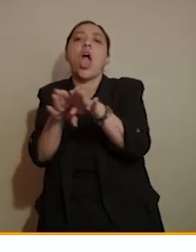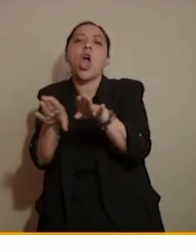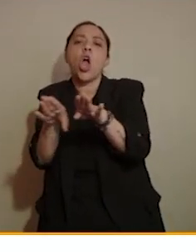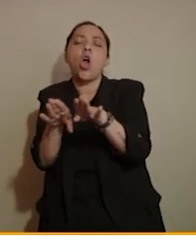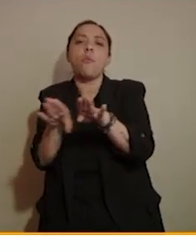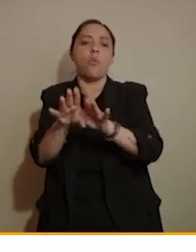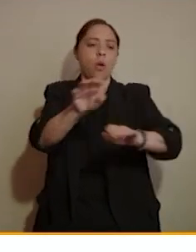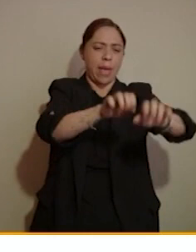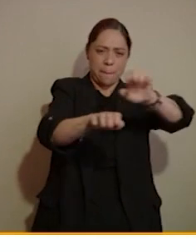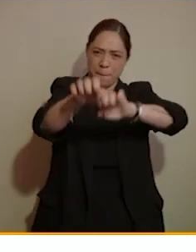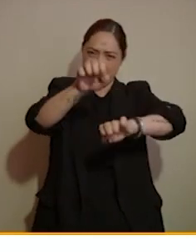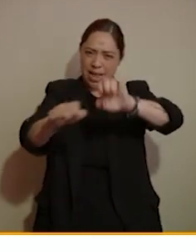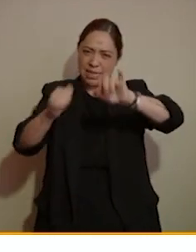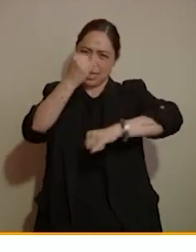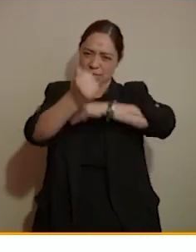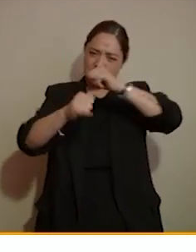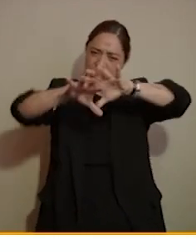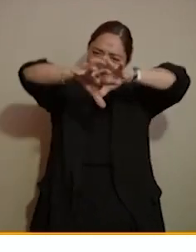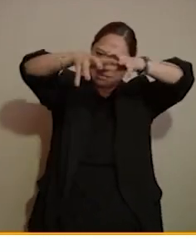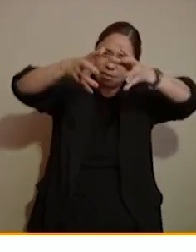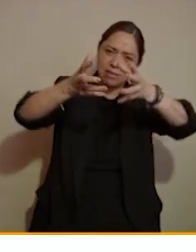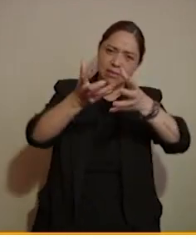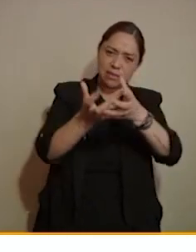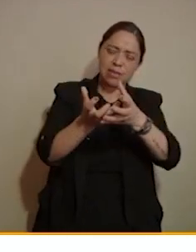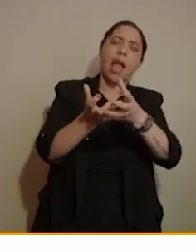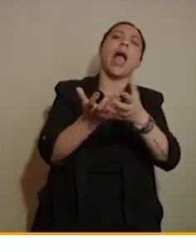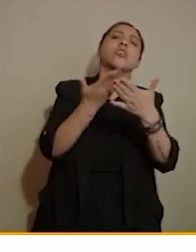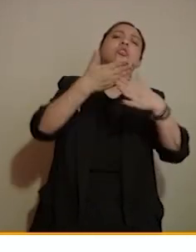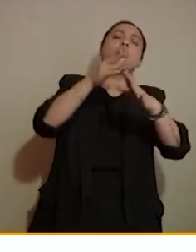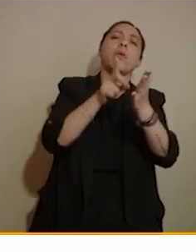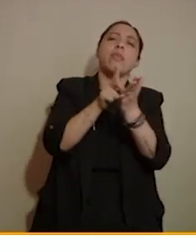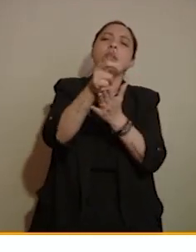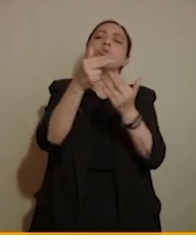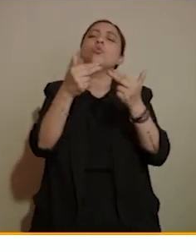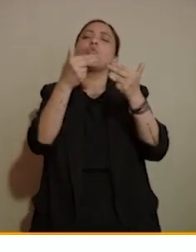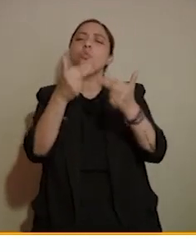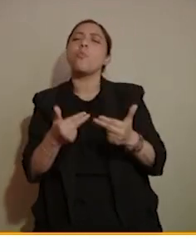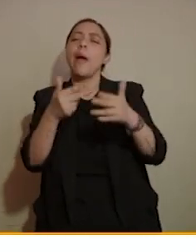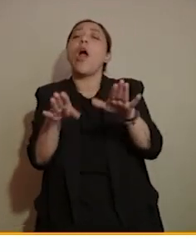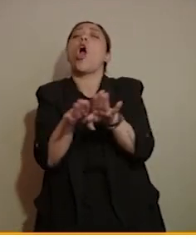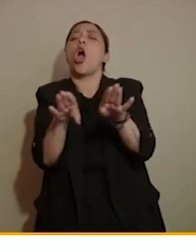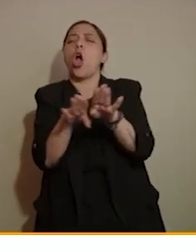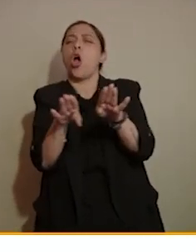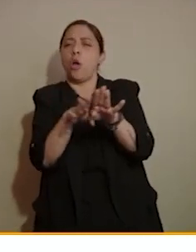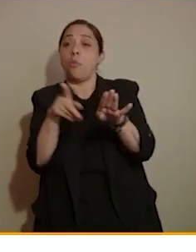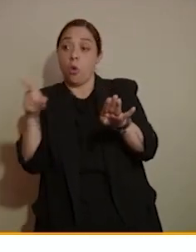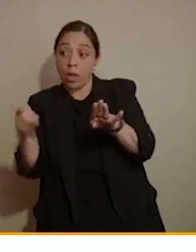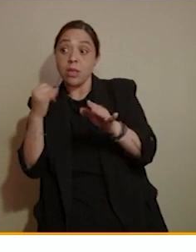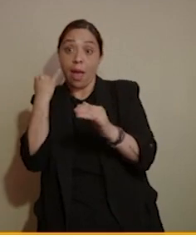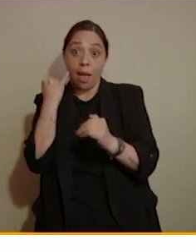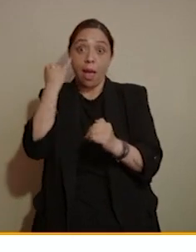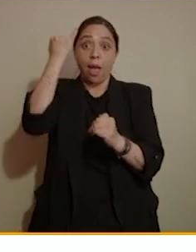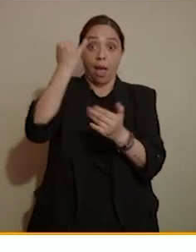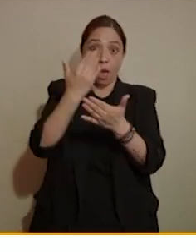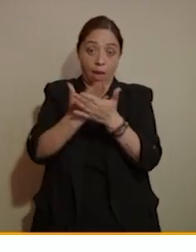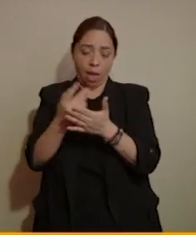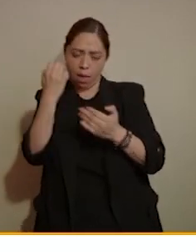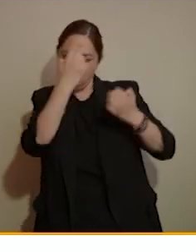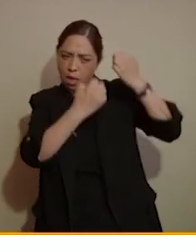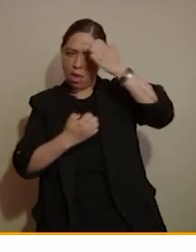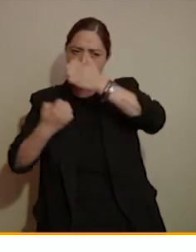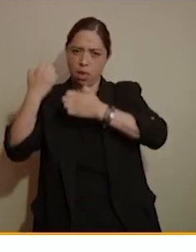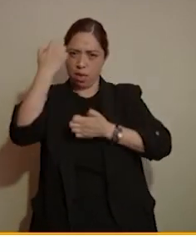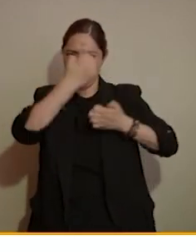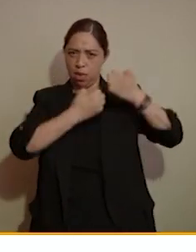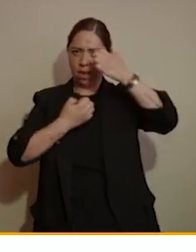empresas globales en materia de derechos humanos. Pues es una sola iniciativa la que hace eso. Y requerimos de